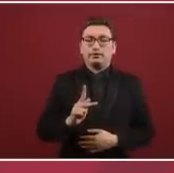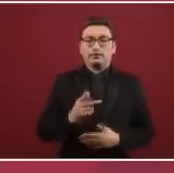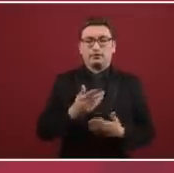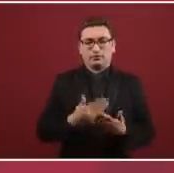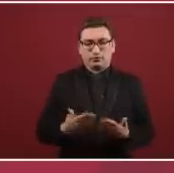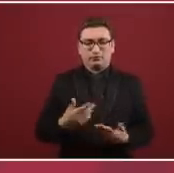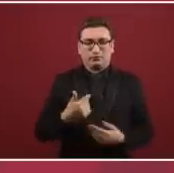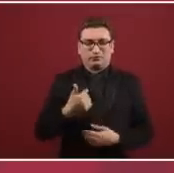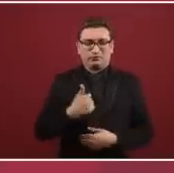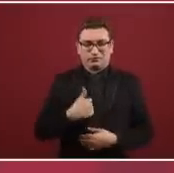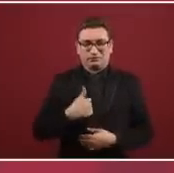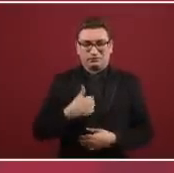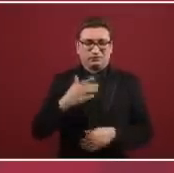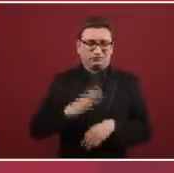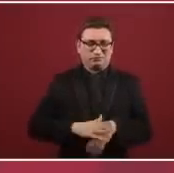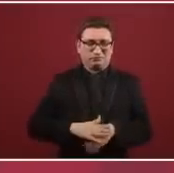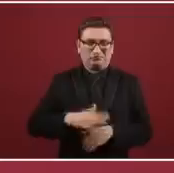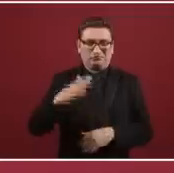más